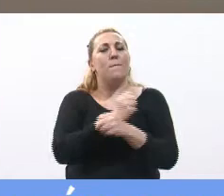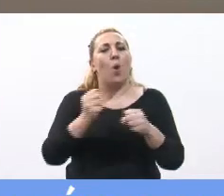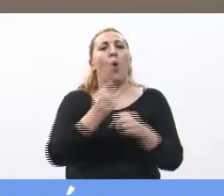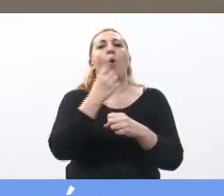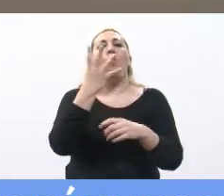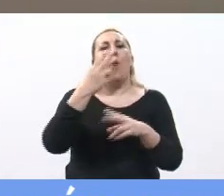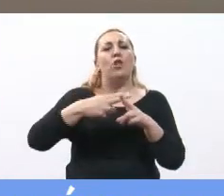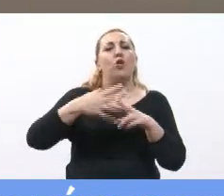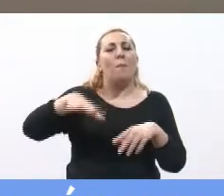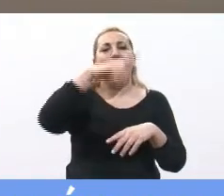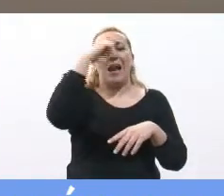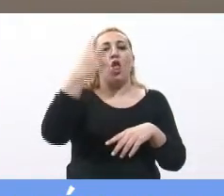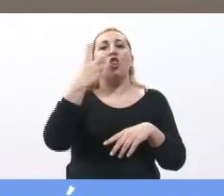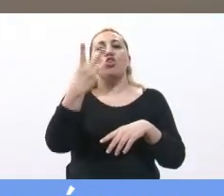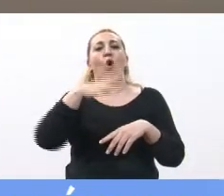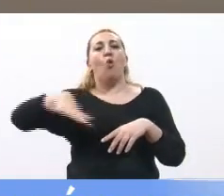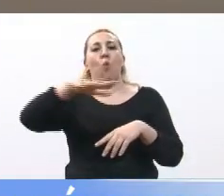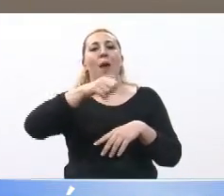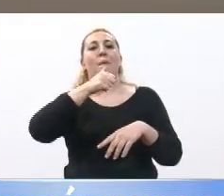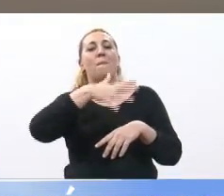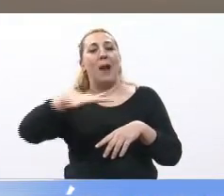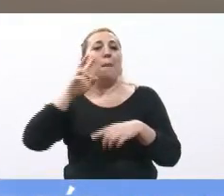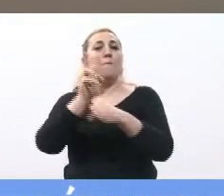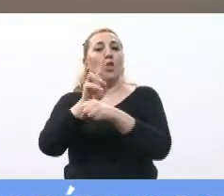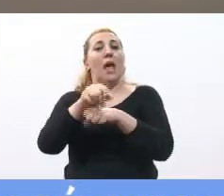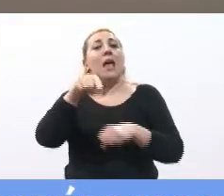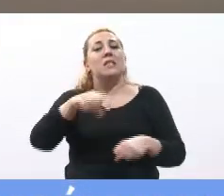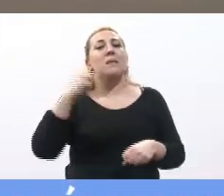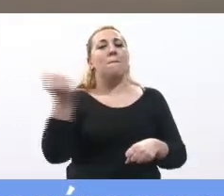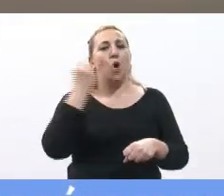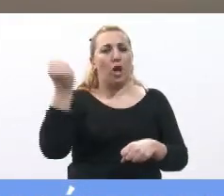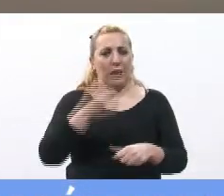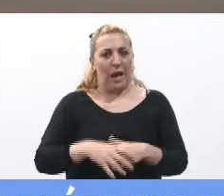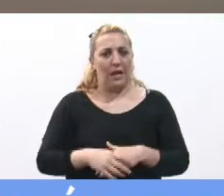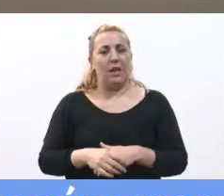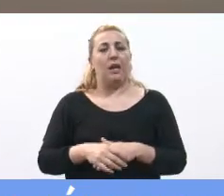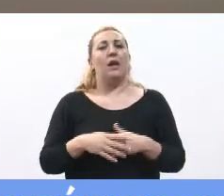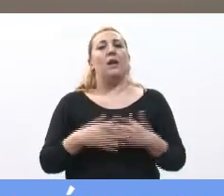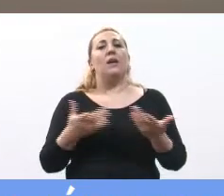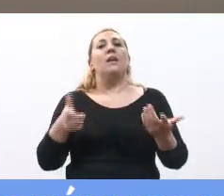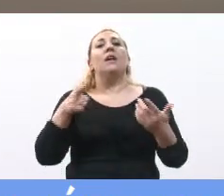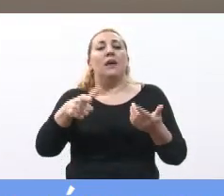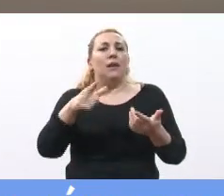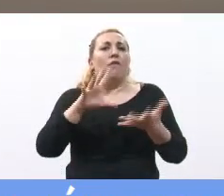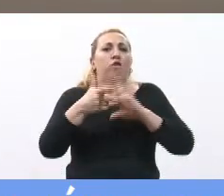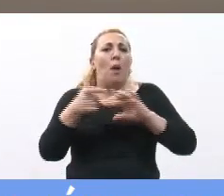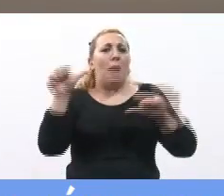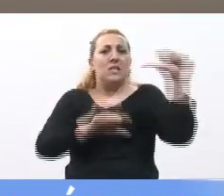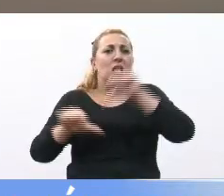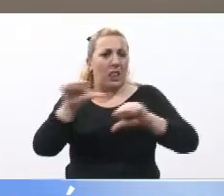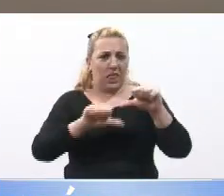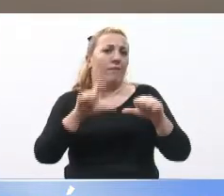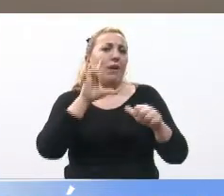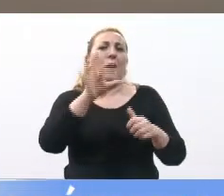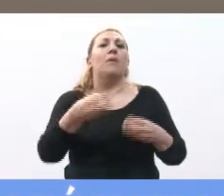4 parques nacionales y 2 áreas marinas protegidas, y esto es verdaderamente importante. La evidencia científica ya ha demostrado